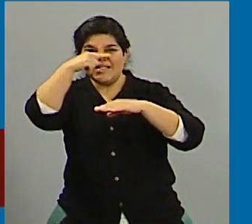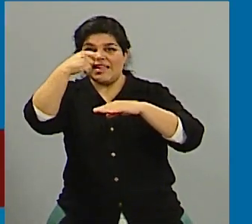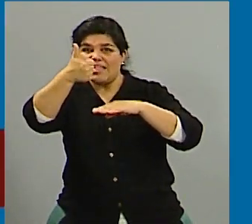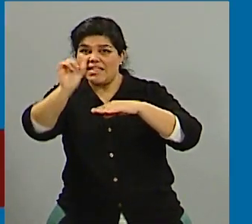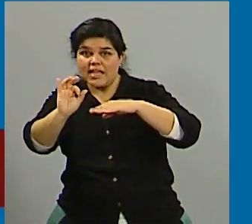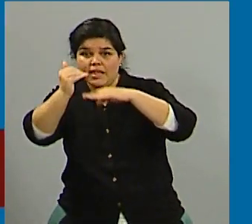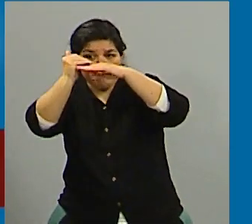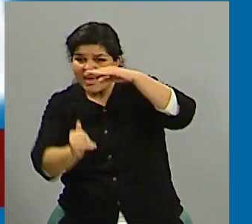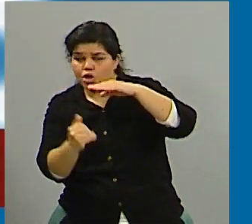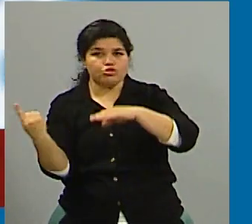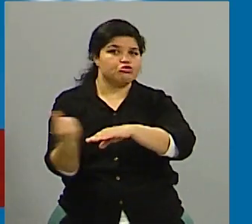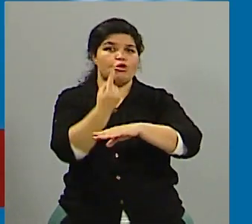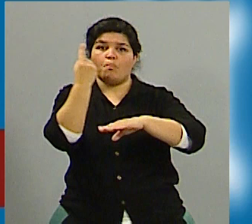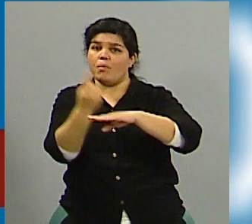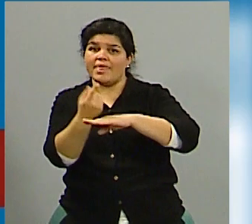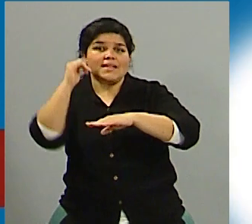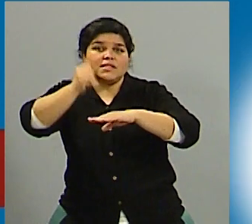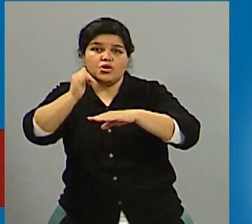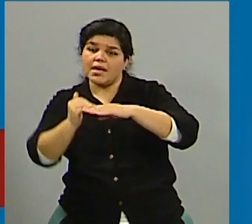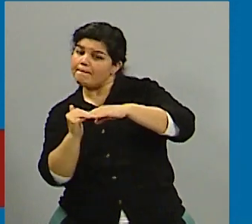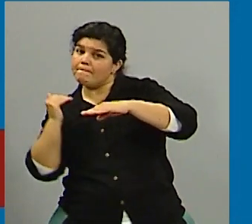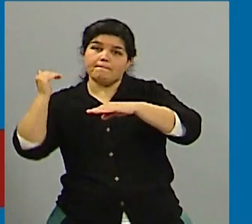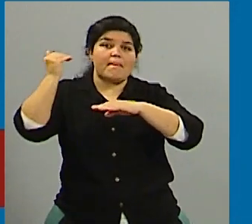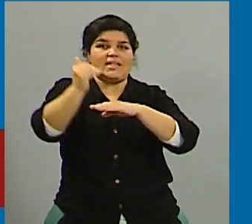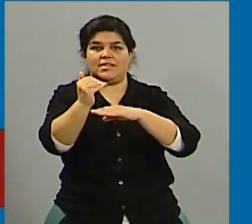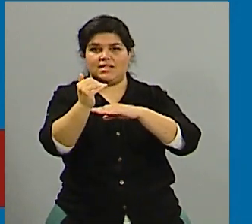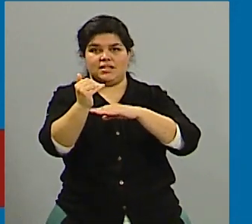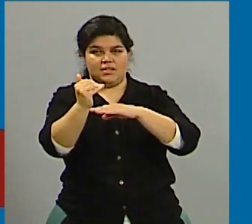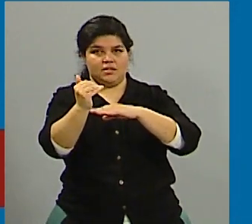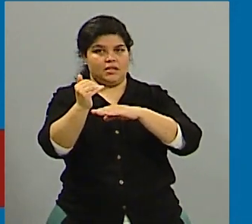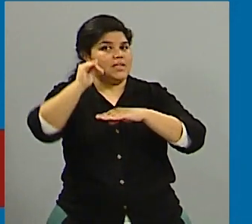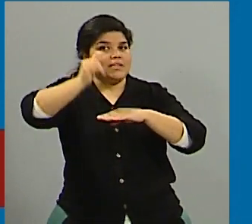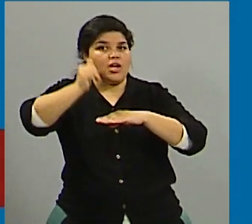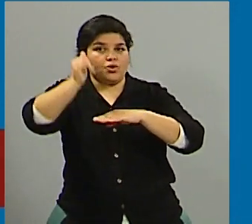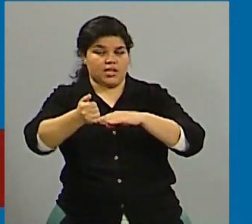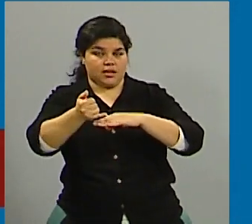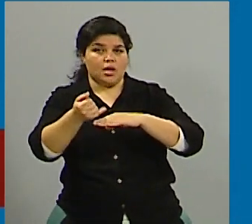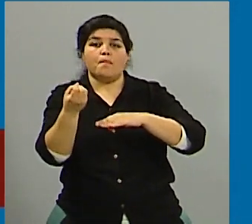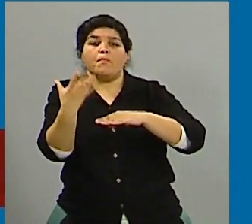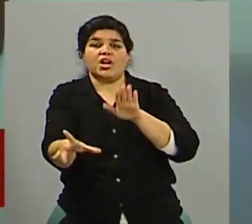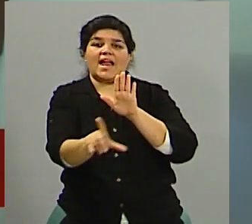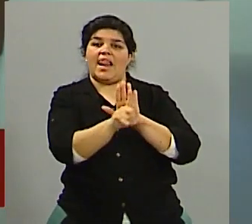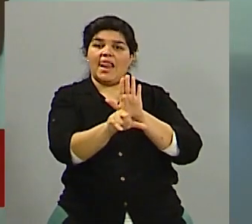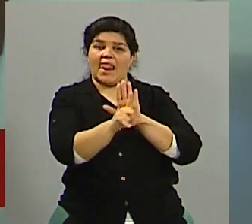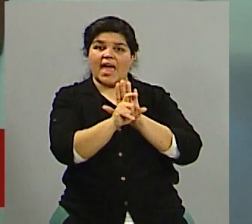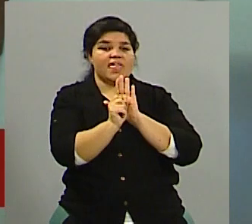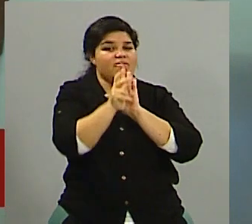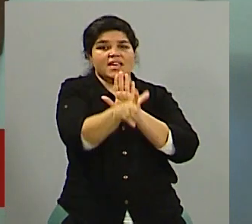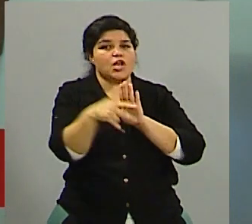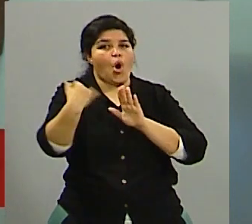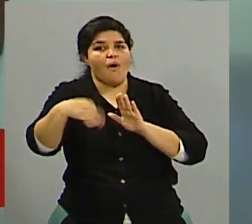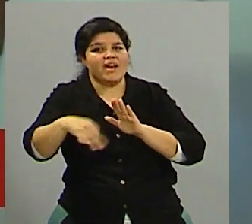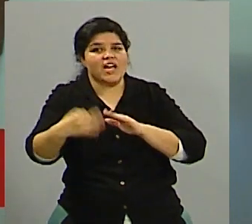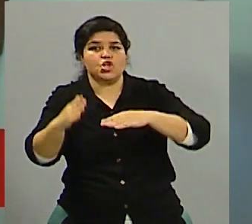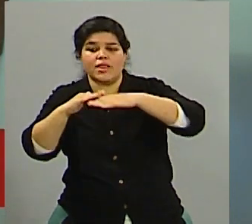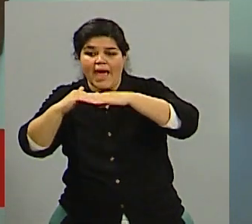ese valor, bueno, sabemos que va a haber nuevamente un suplemento que se va a pagar por lo que establece la ley 27.260.